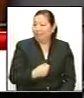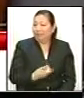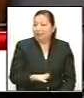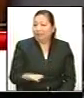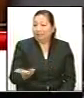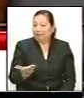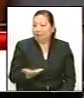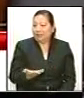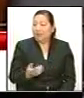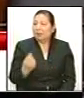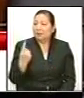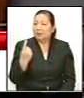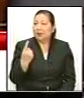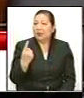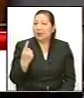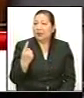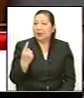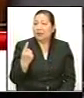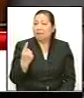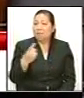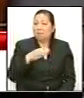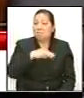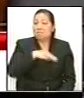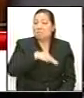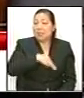otrora premier